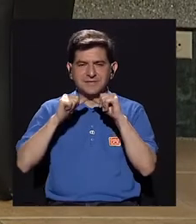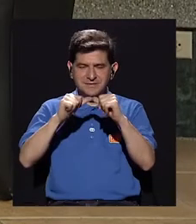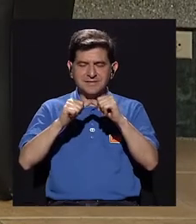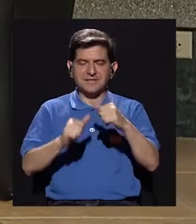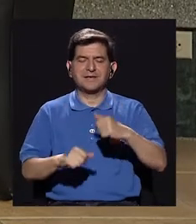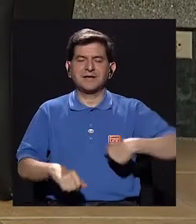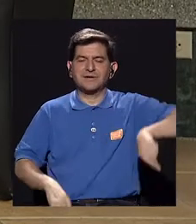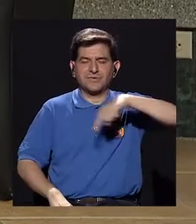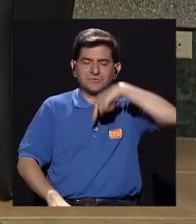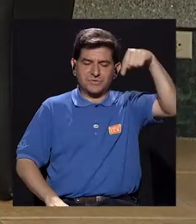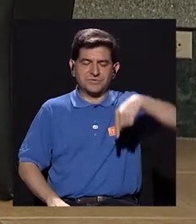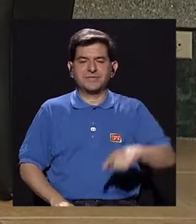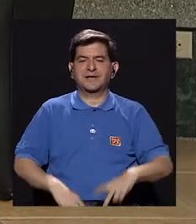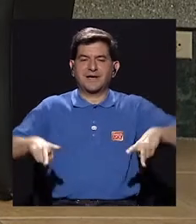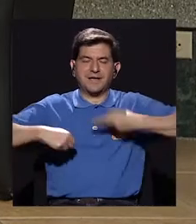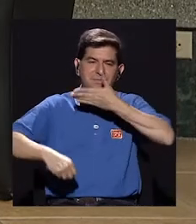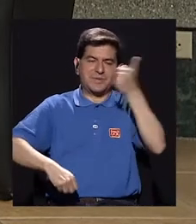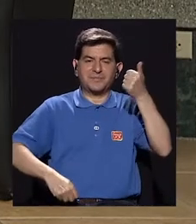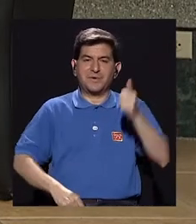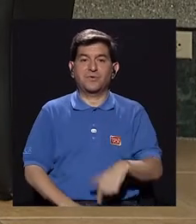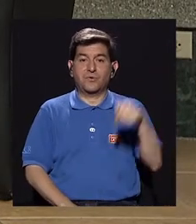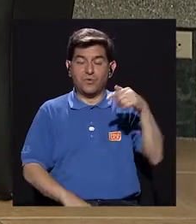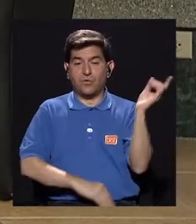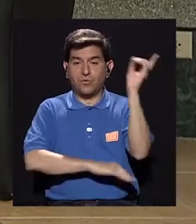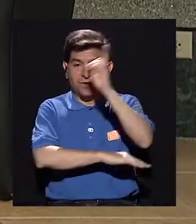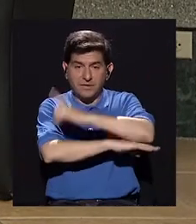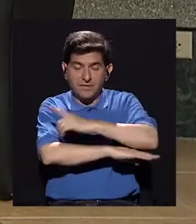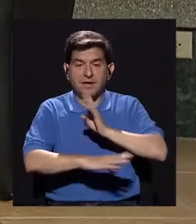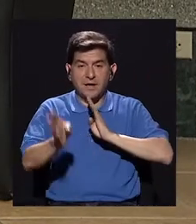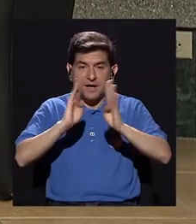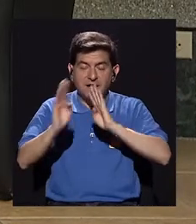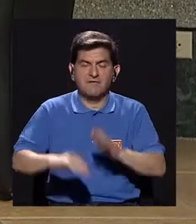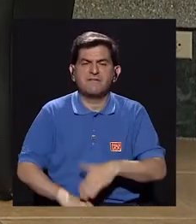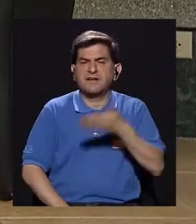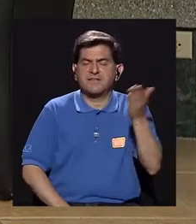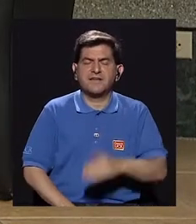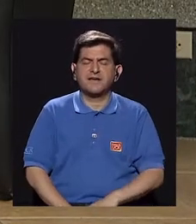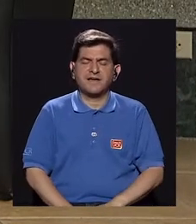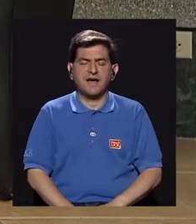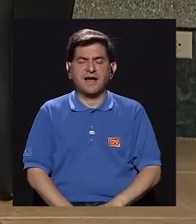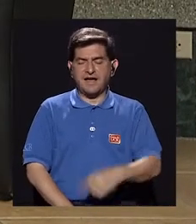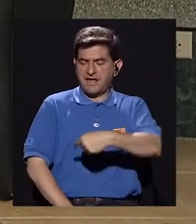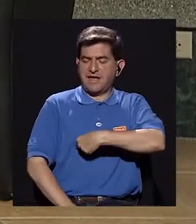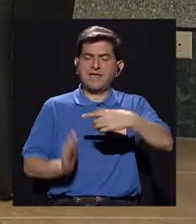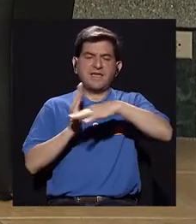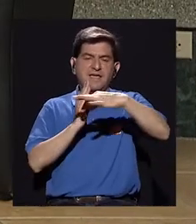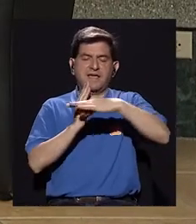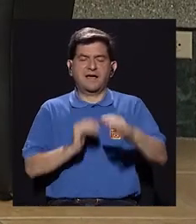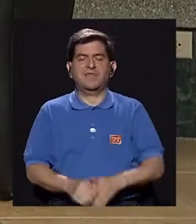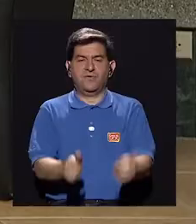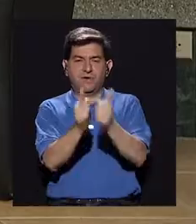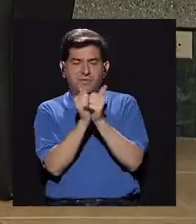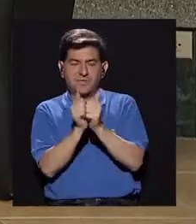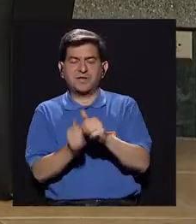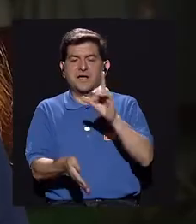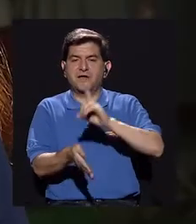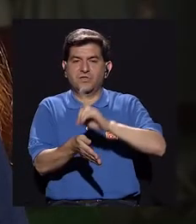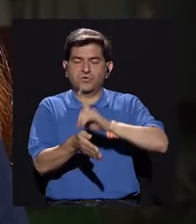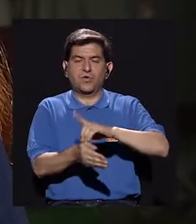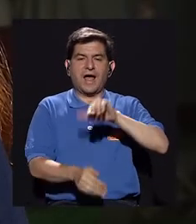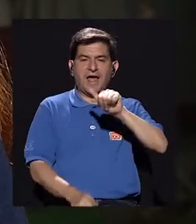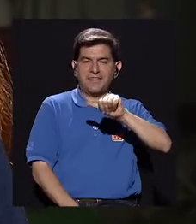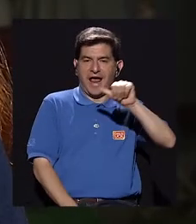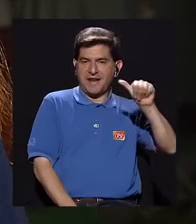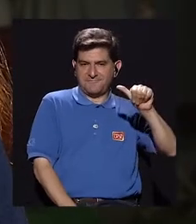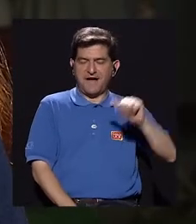Gracias por continuar con nosotros en Vivir Mejor. El día de hoy estamos conversando acerca del hígado graso. Nos acompaña para ello la